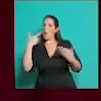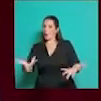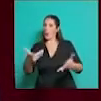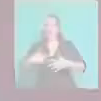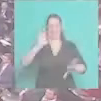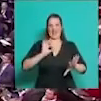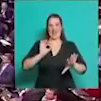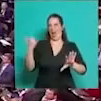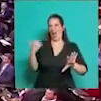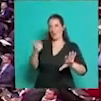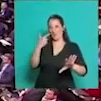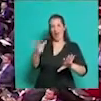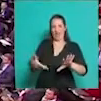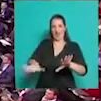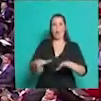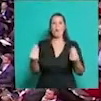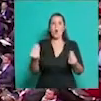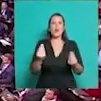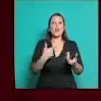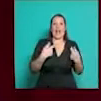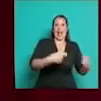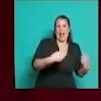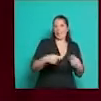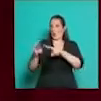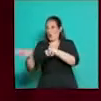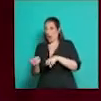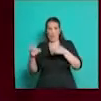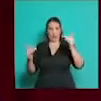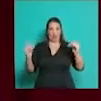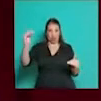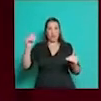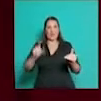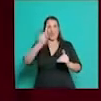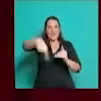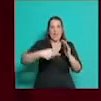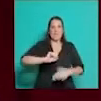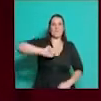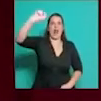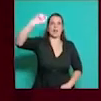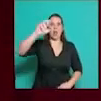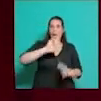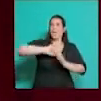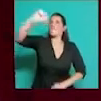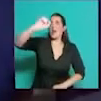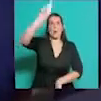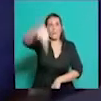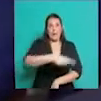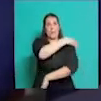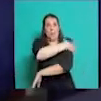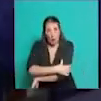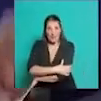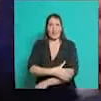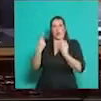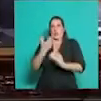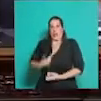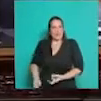argentinos teníamos hasta miedo de lo que nos iba a pasar, ¿no? Sufríamos el ¿qué va a pasar hoy?, ¿no? Nos asustaba el dólar, nos asustaban las